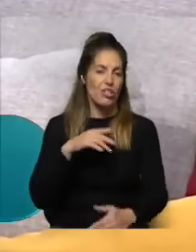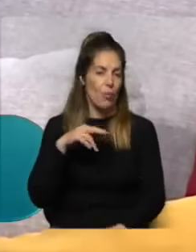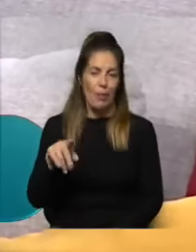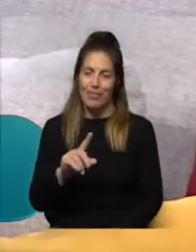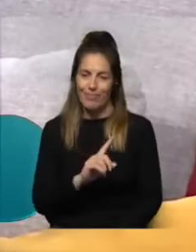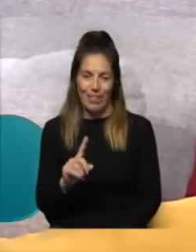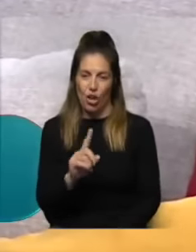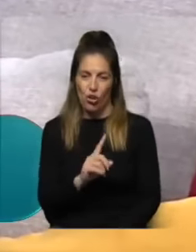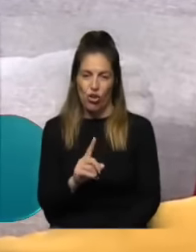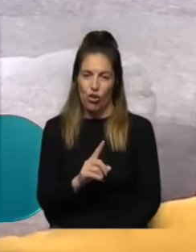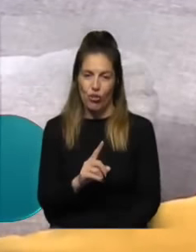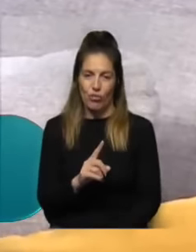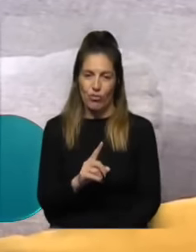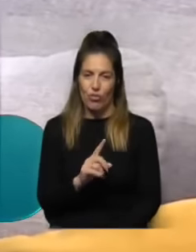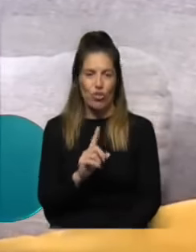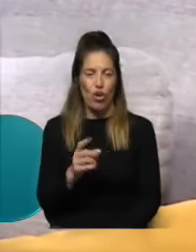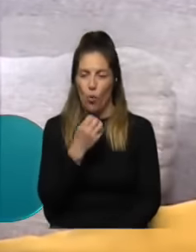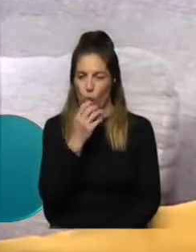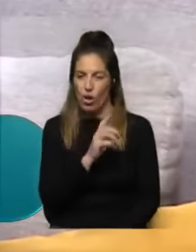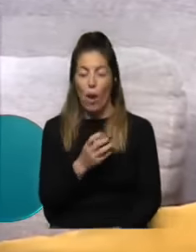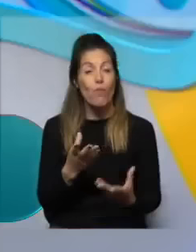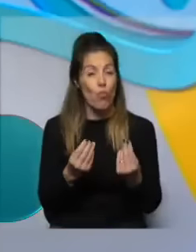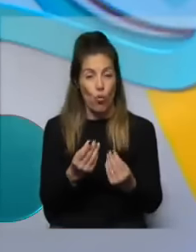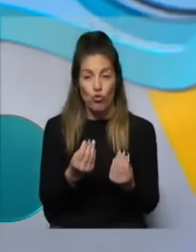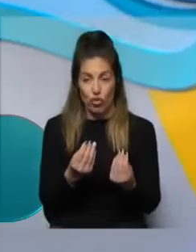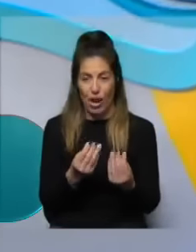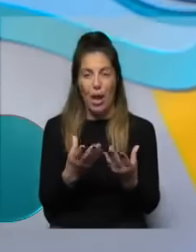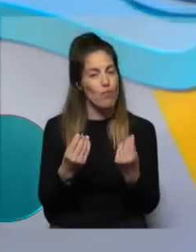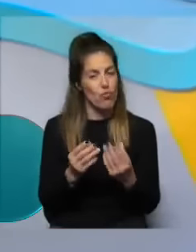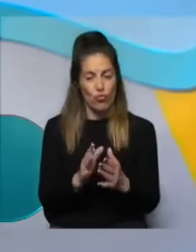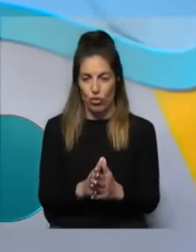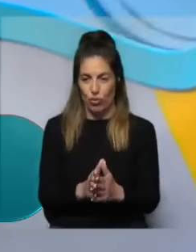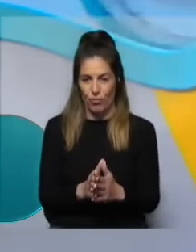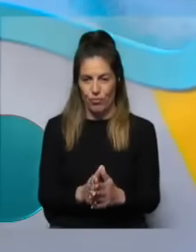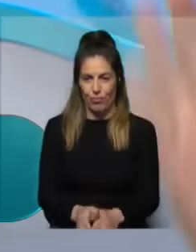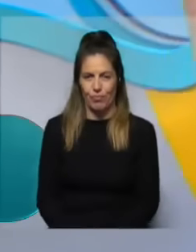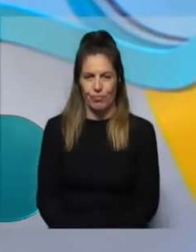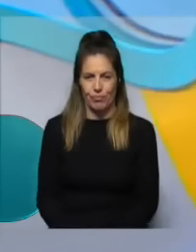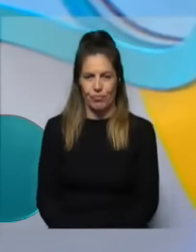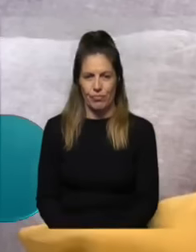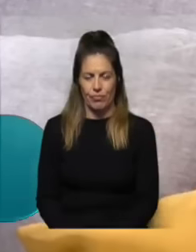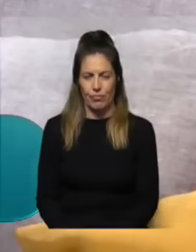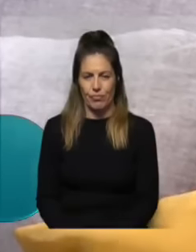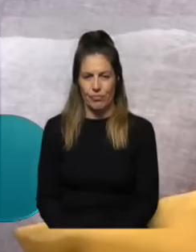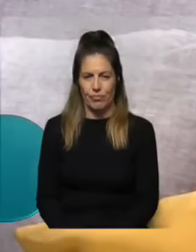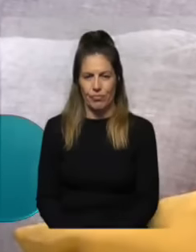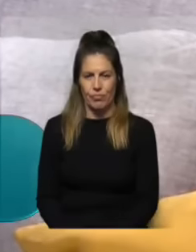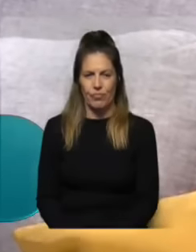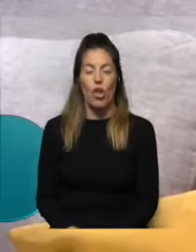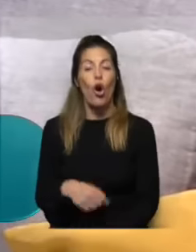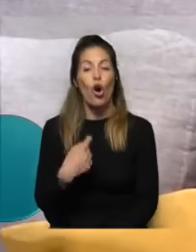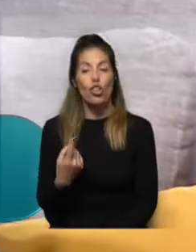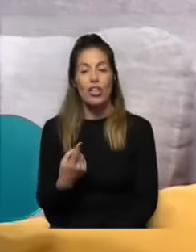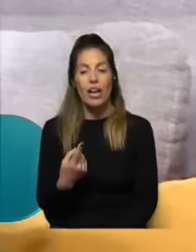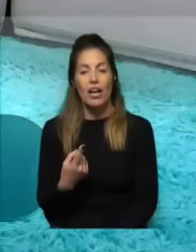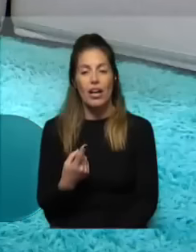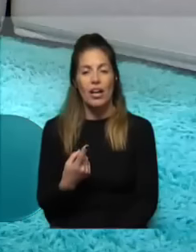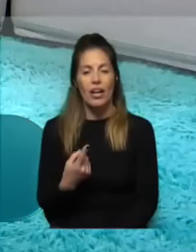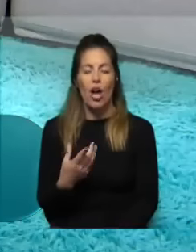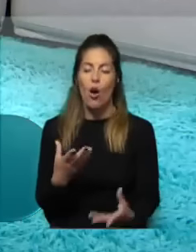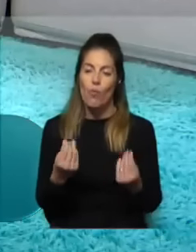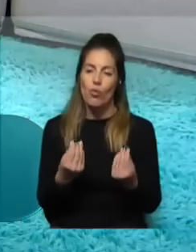¿Ok? Esa es la respuesta. Es demasiado. Se curva demasiado. Espacio. Y se curva el espacio. Ahí, y se achica y se curva. Temas. ¿Hay alguna otra? O que no, hay un